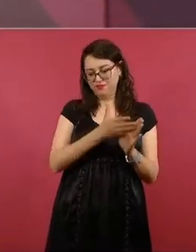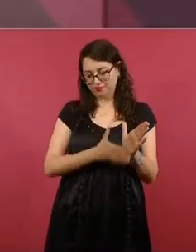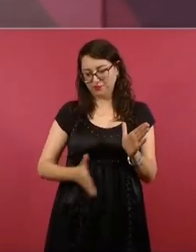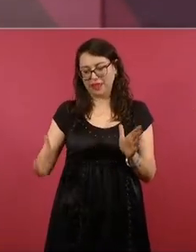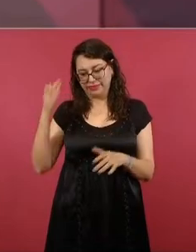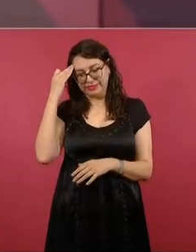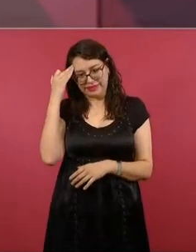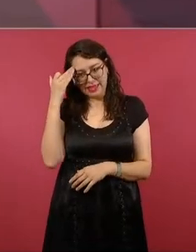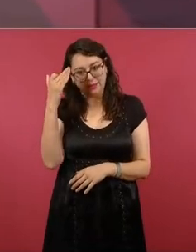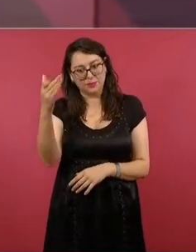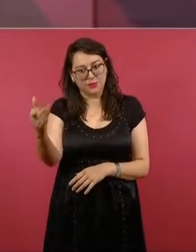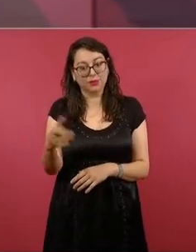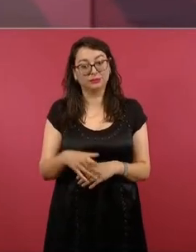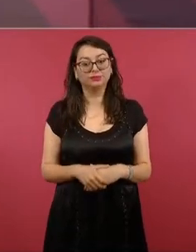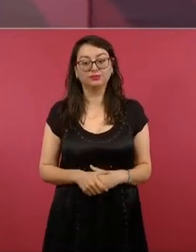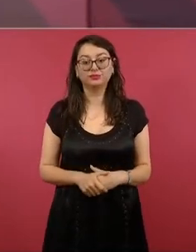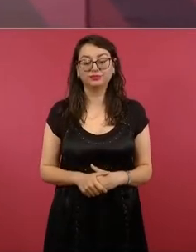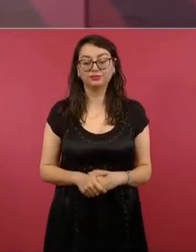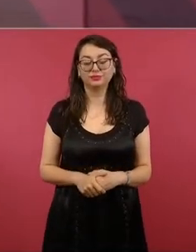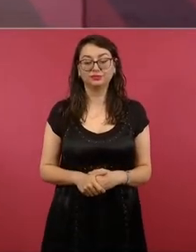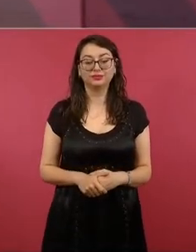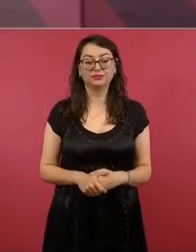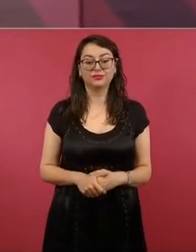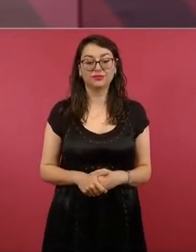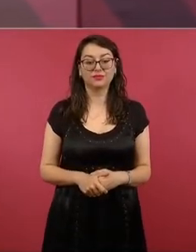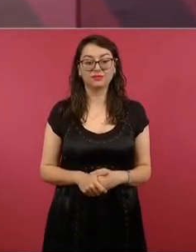más tiempo, ¿sí?